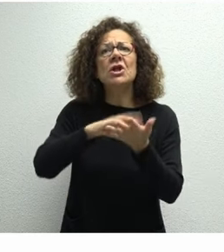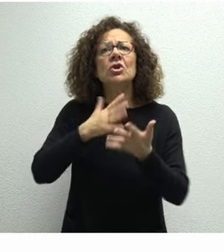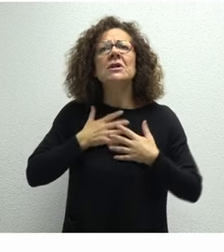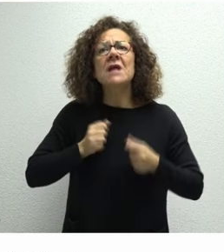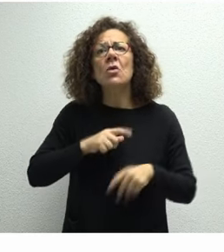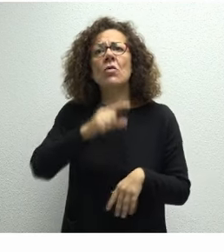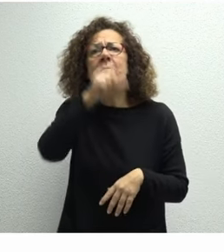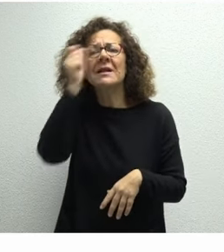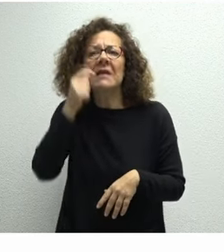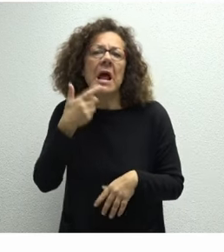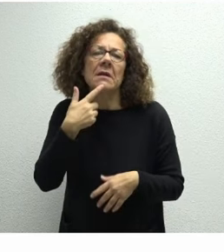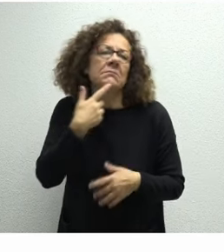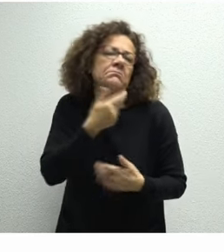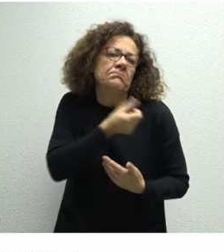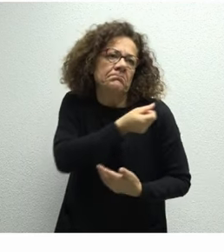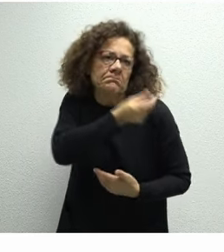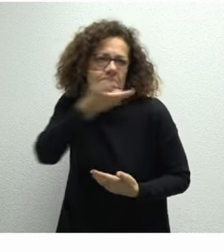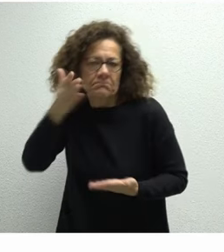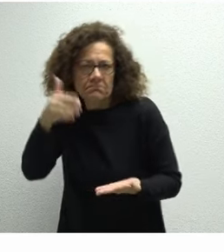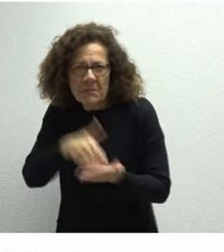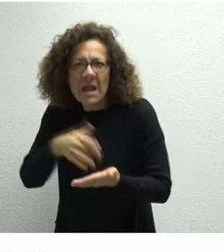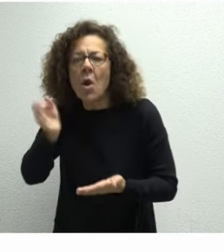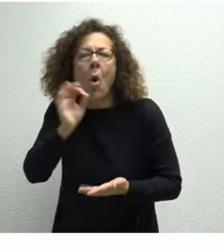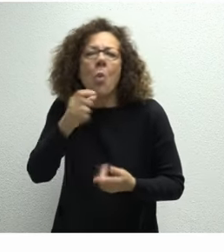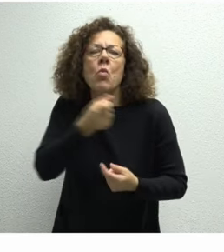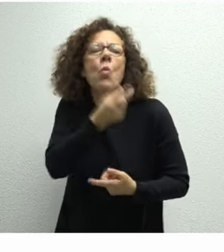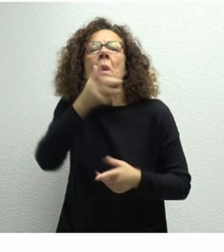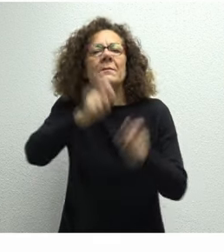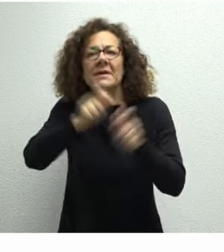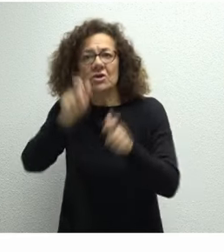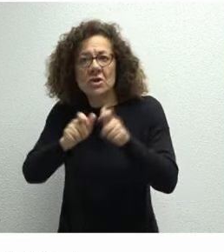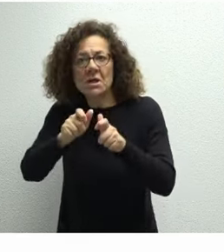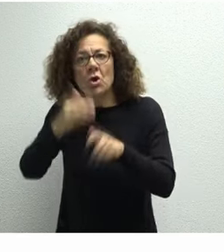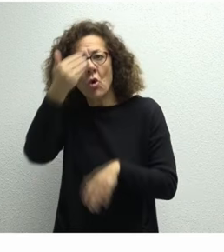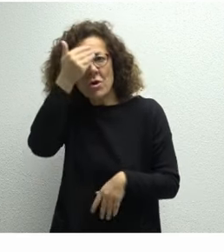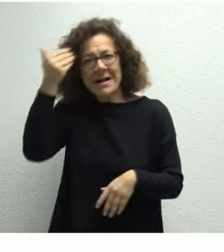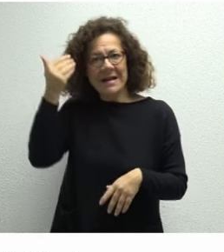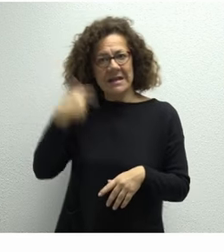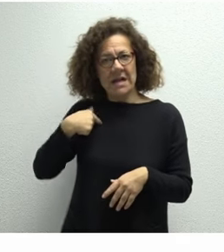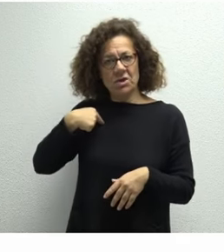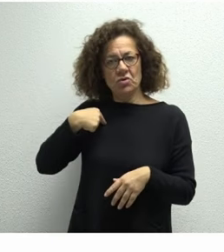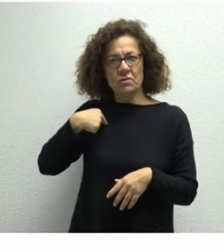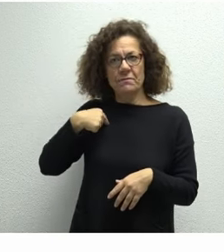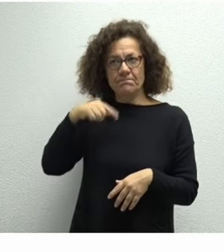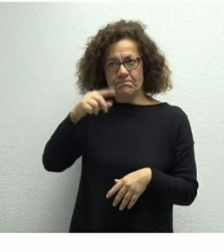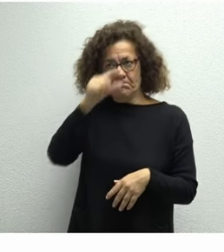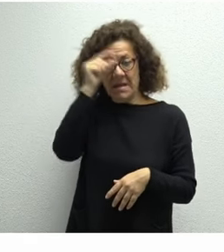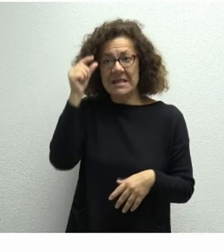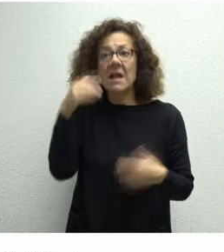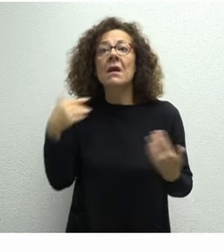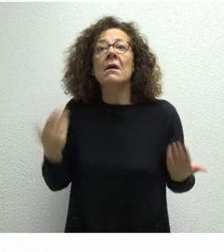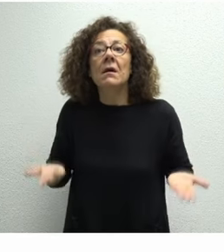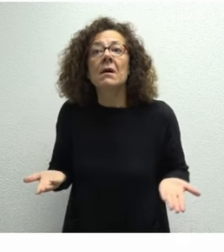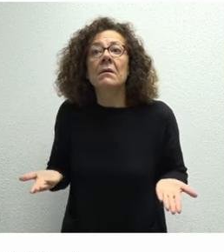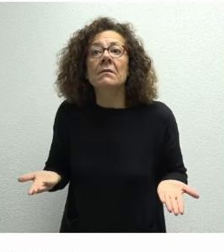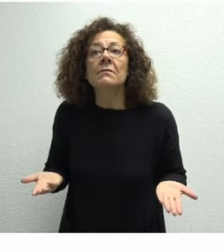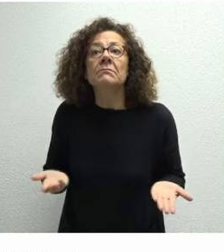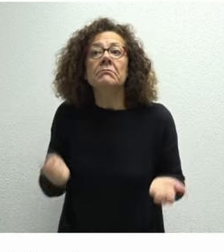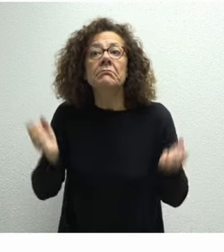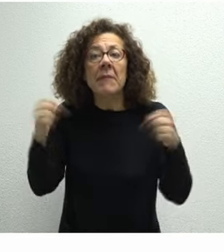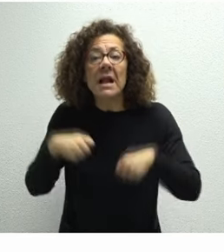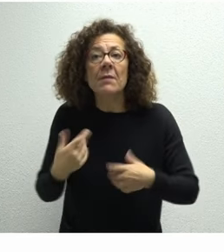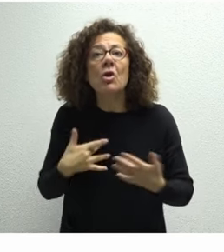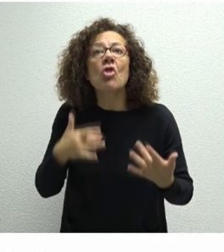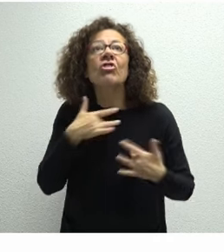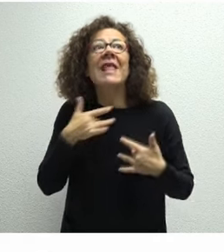Mental x000 o x00 de personas con retraso mental vale Pero con qué